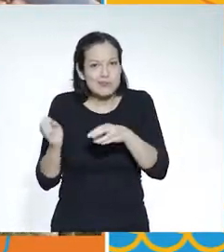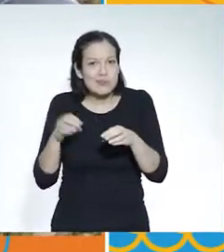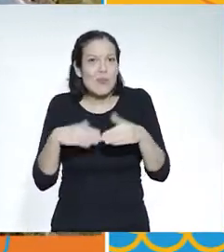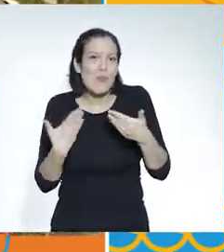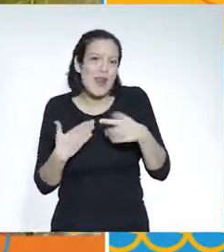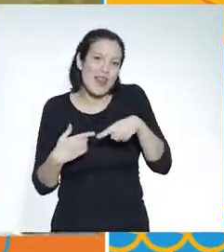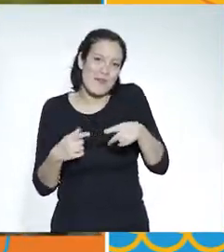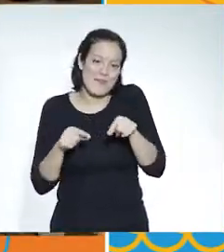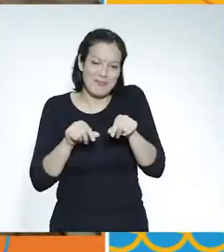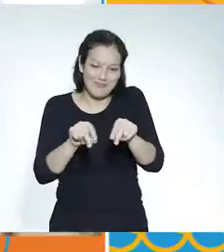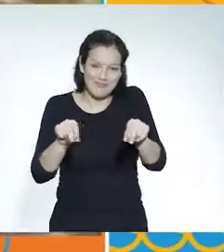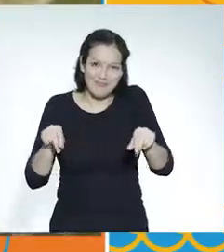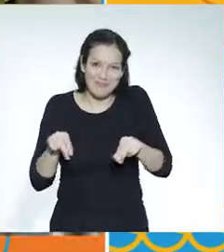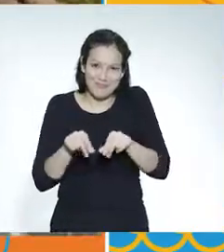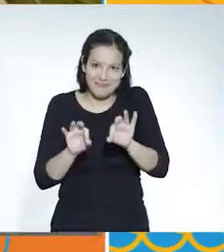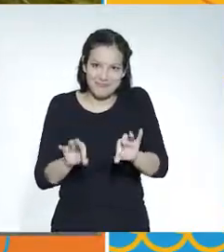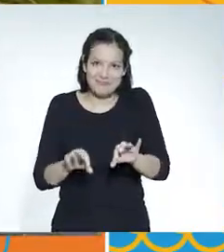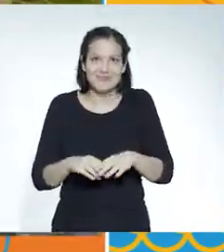vamos a preparar.